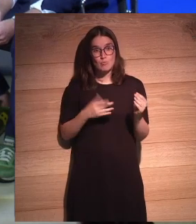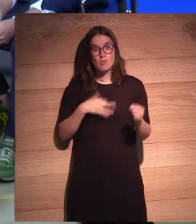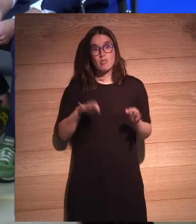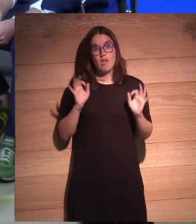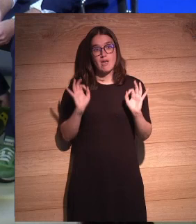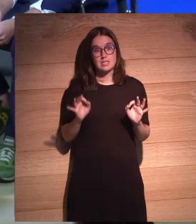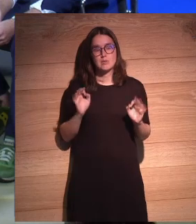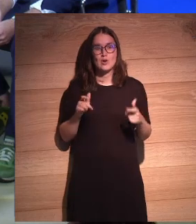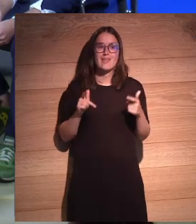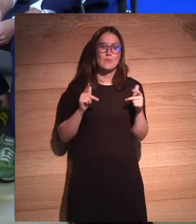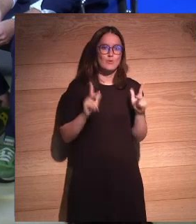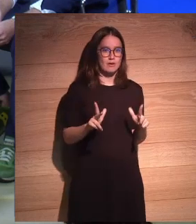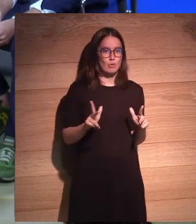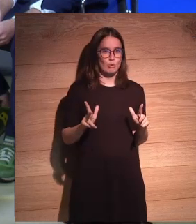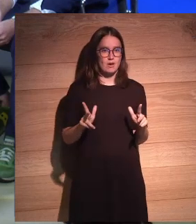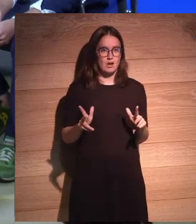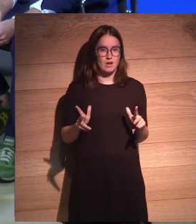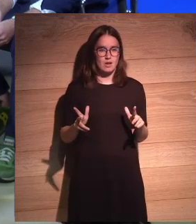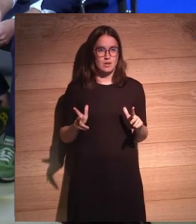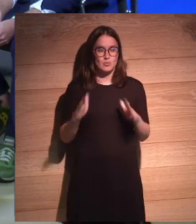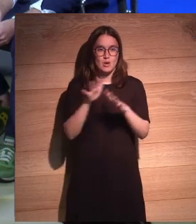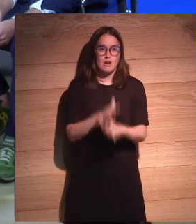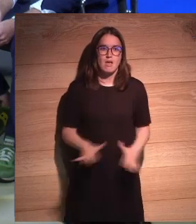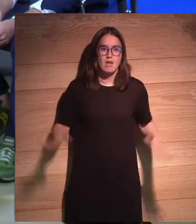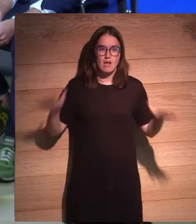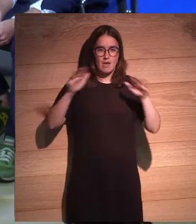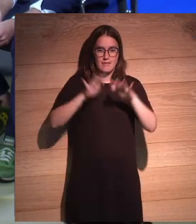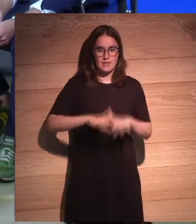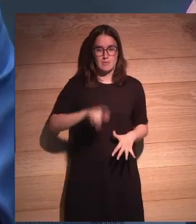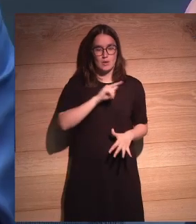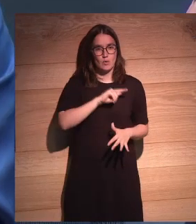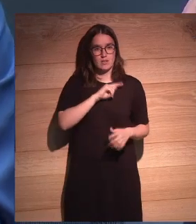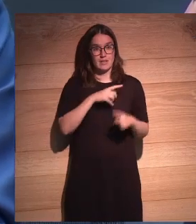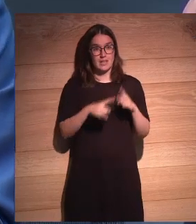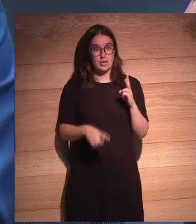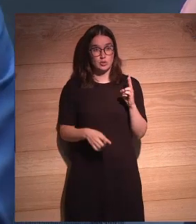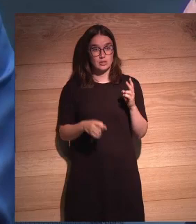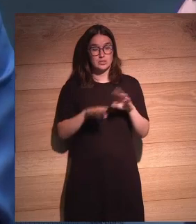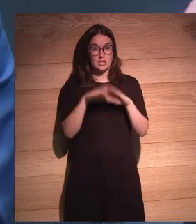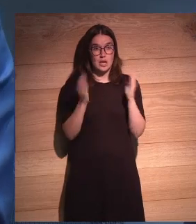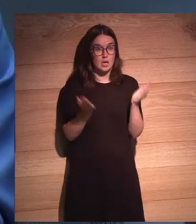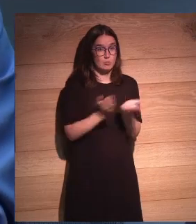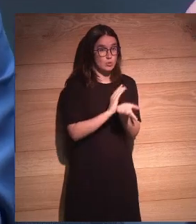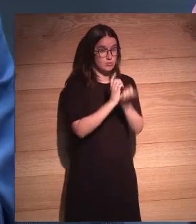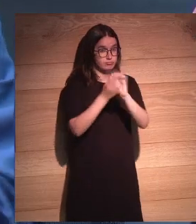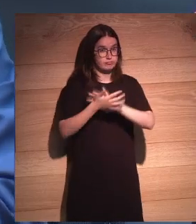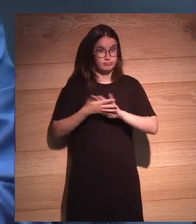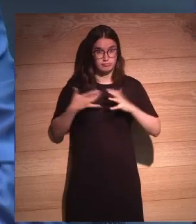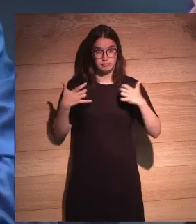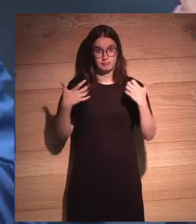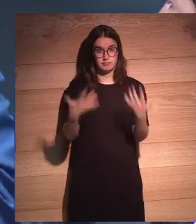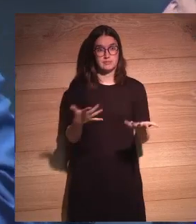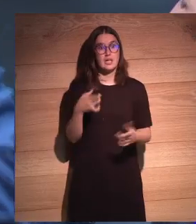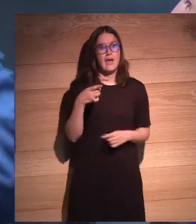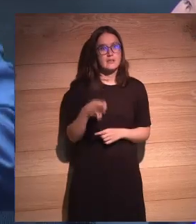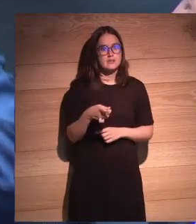así. Lo que pasa es que la democracia es relativamente lenta a la hora de tomar conciencia de las cosas y el mundo cambia muy rápido. Esa